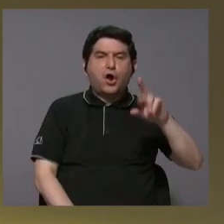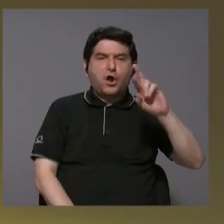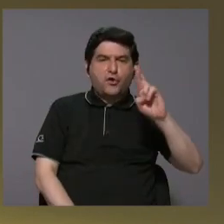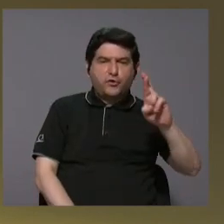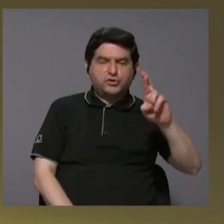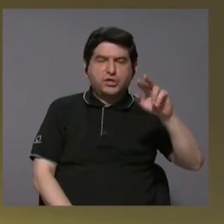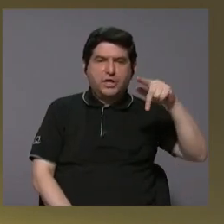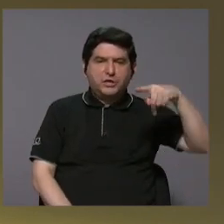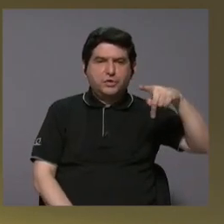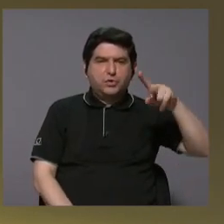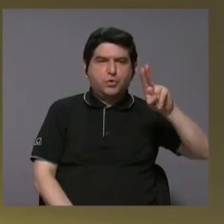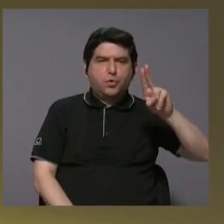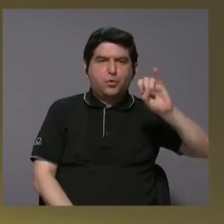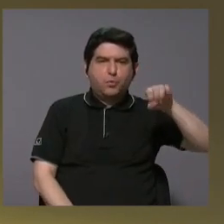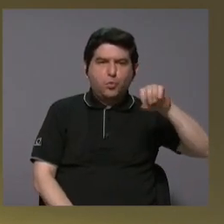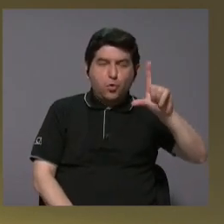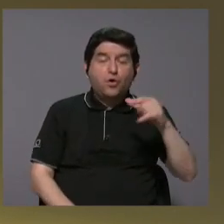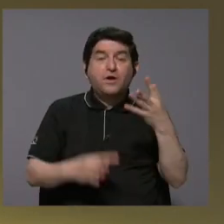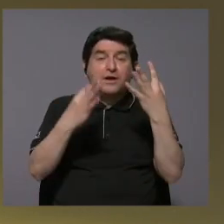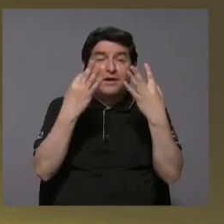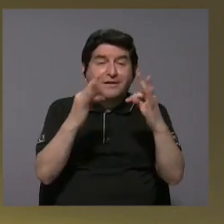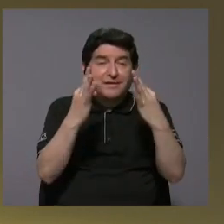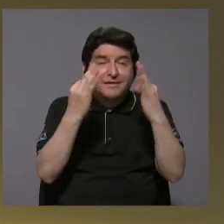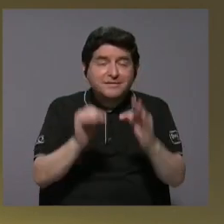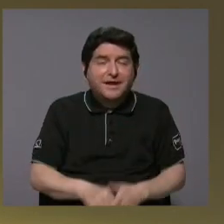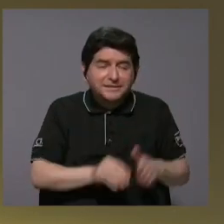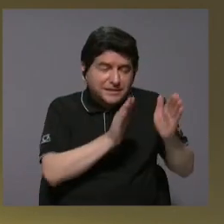está tratando de